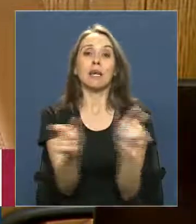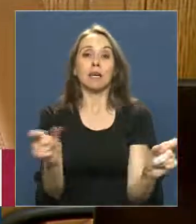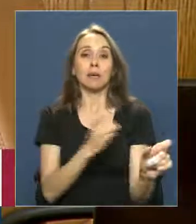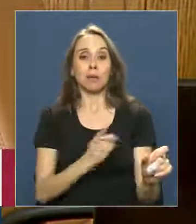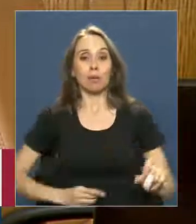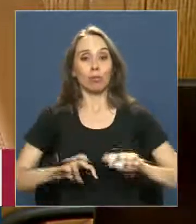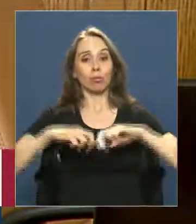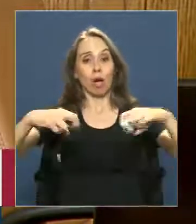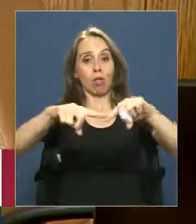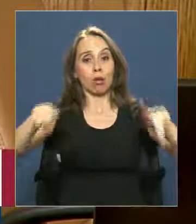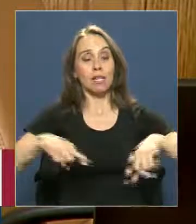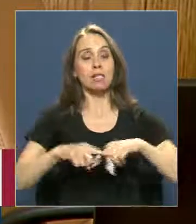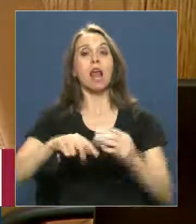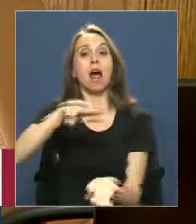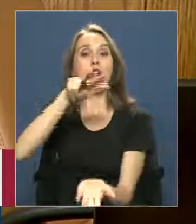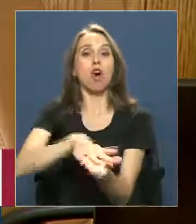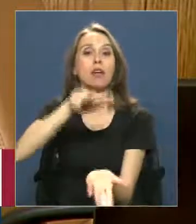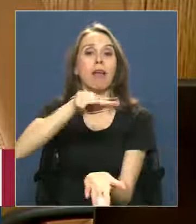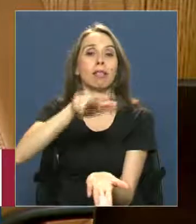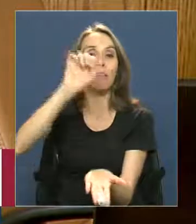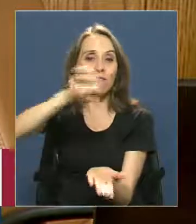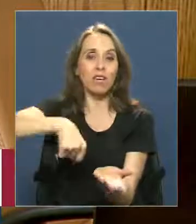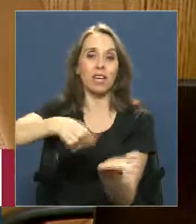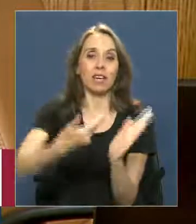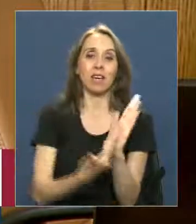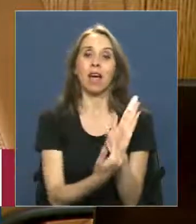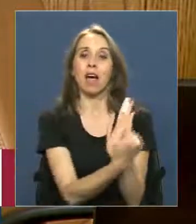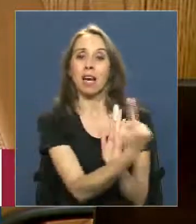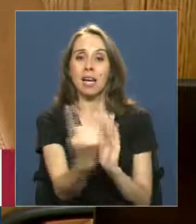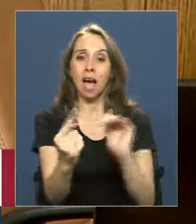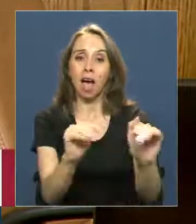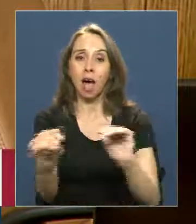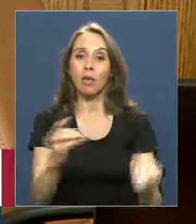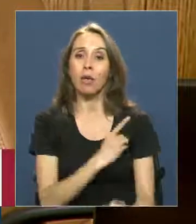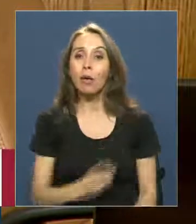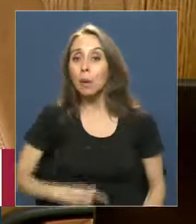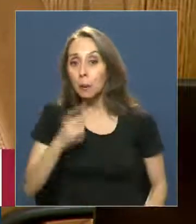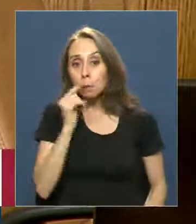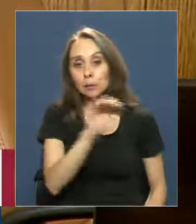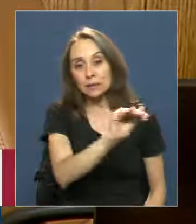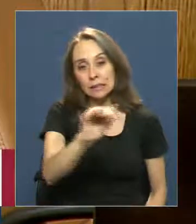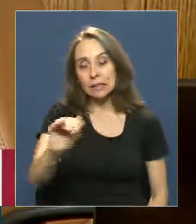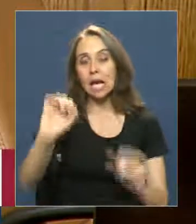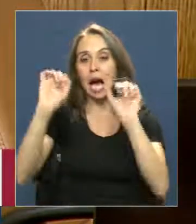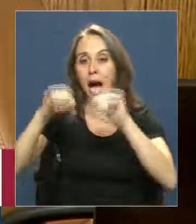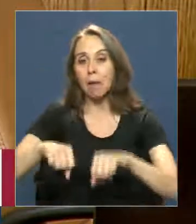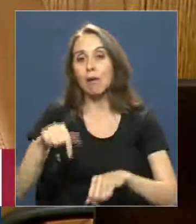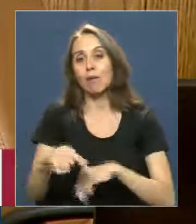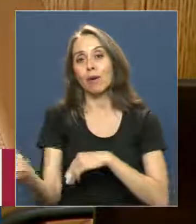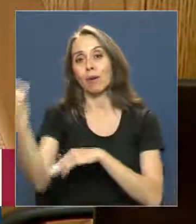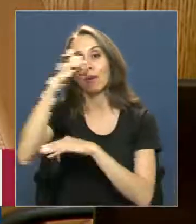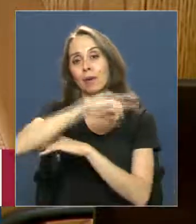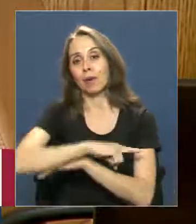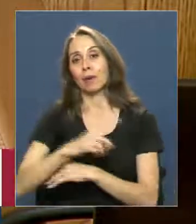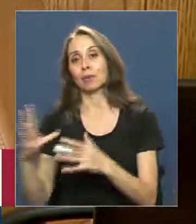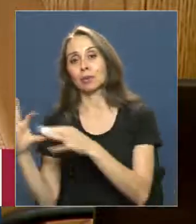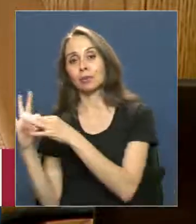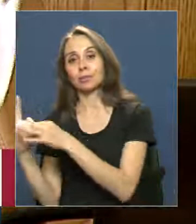eso mismo quiero hacer un llamado nuevamente a cada una de nuestras diputadas y diputados para que lo puedan aprobar en esta jornada. Gracias,